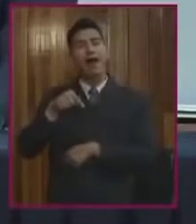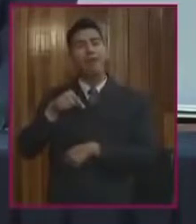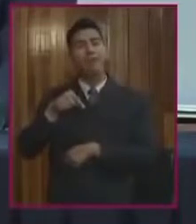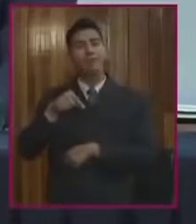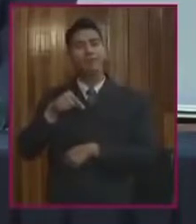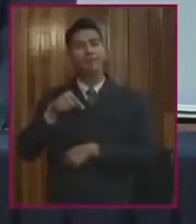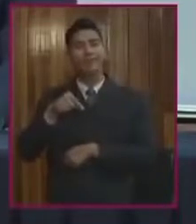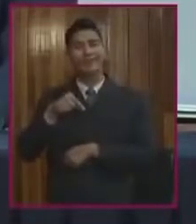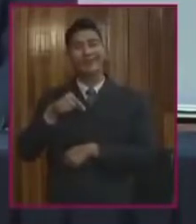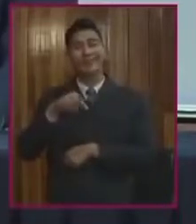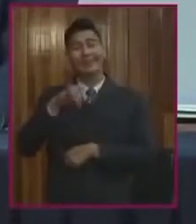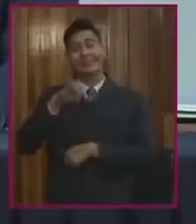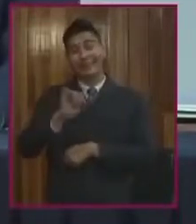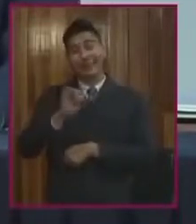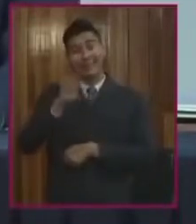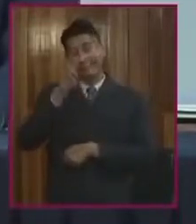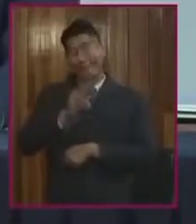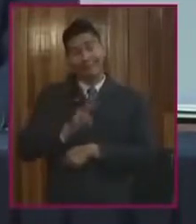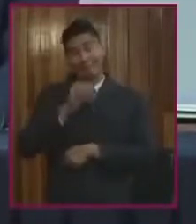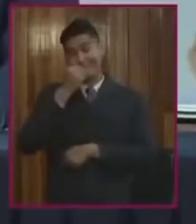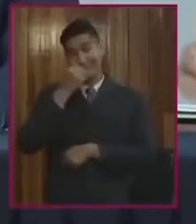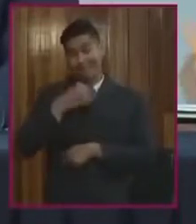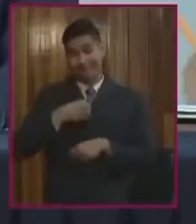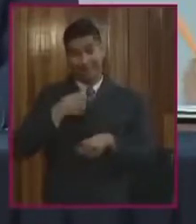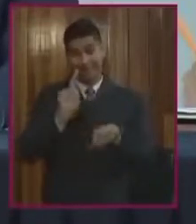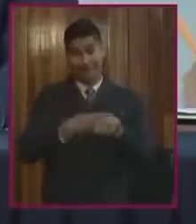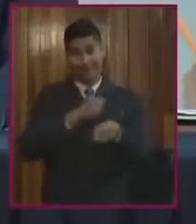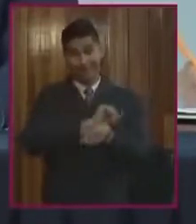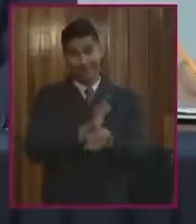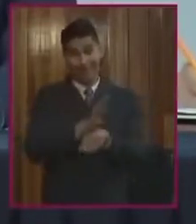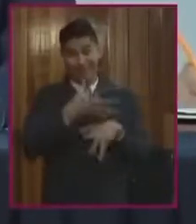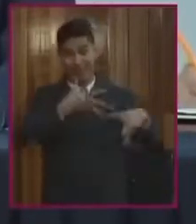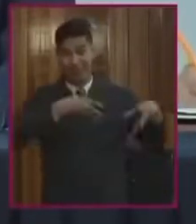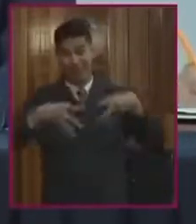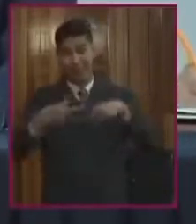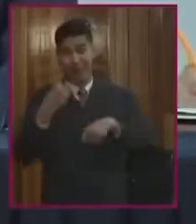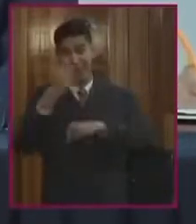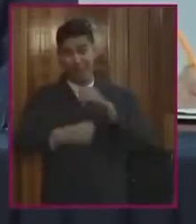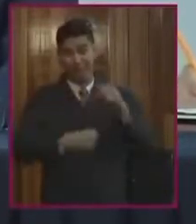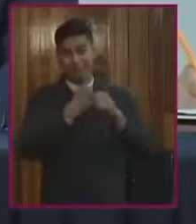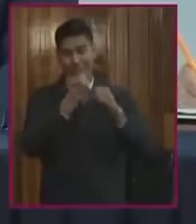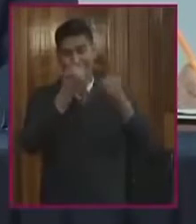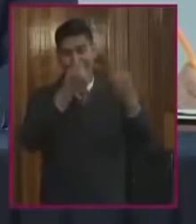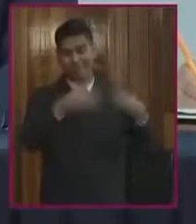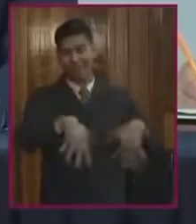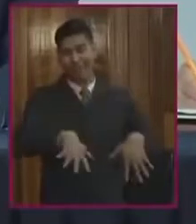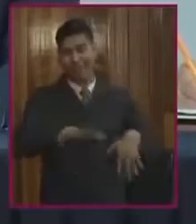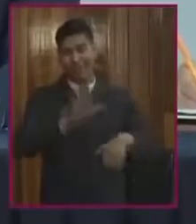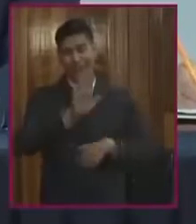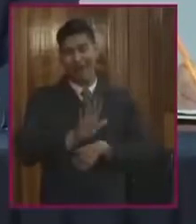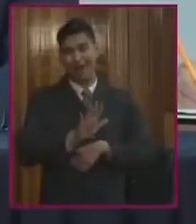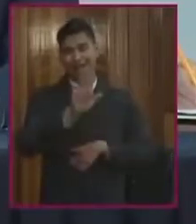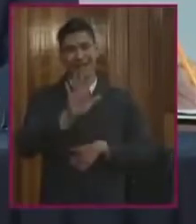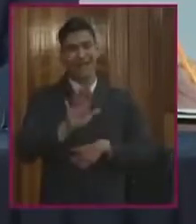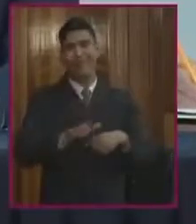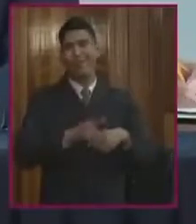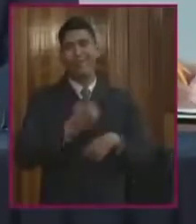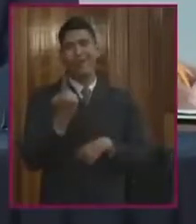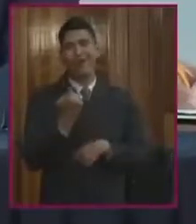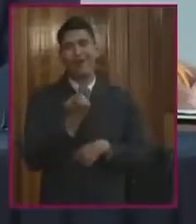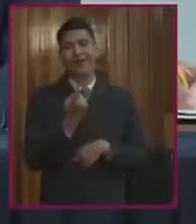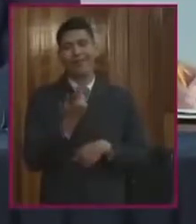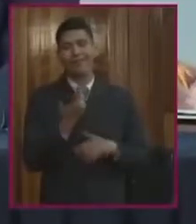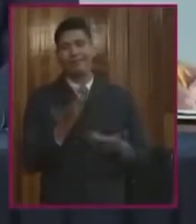desafortunadamente, 2 años perdidos, espero que no se prolongue más por la pandemia, terminando un sexenio